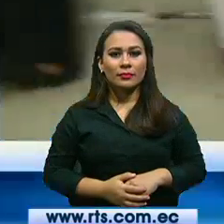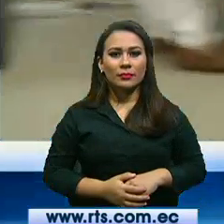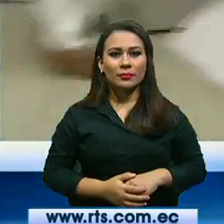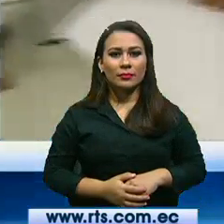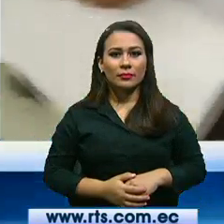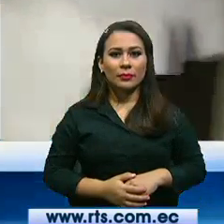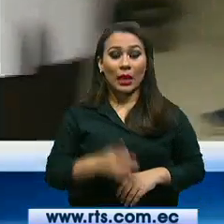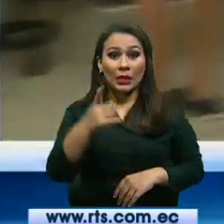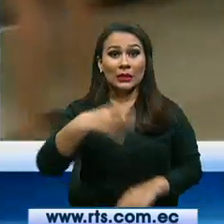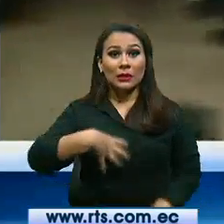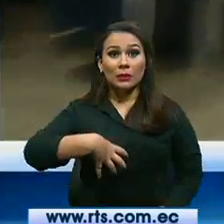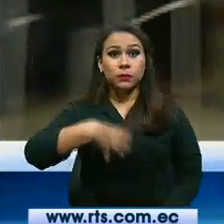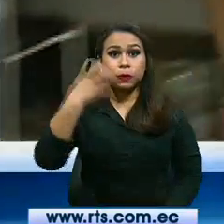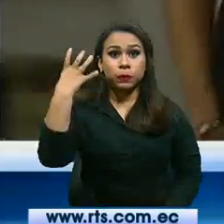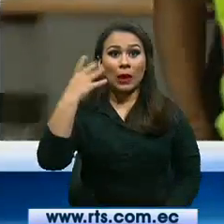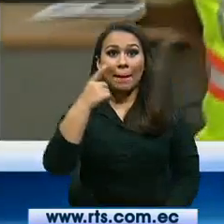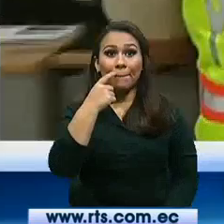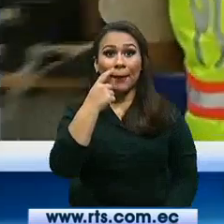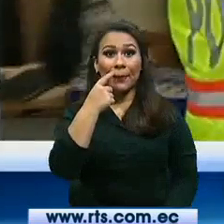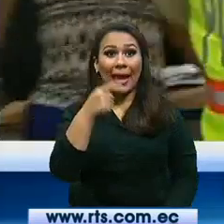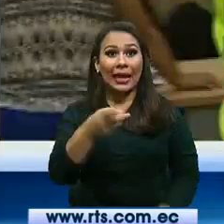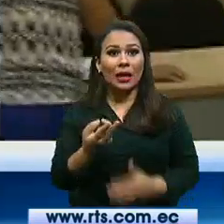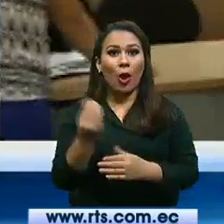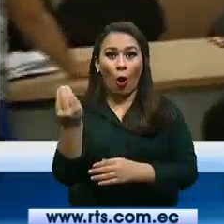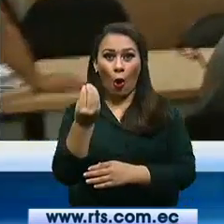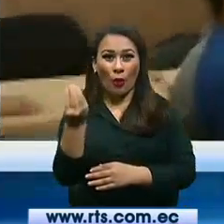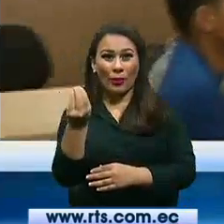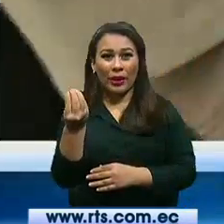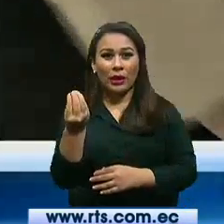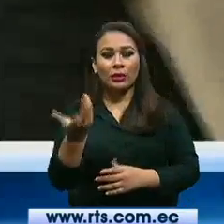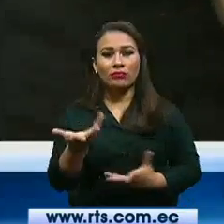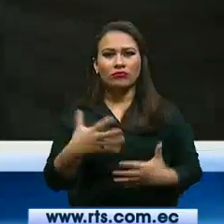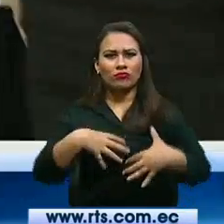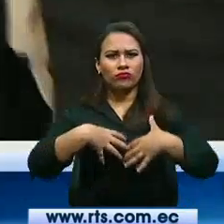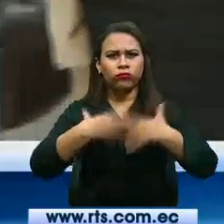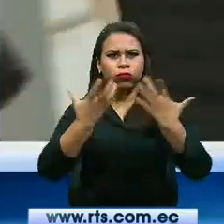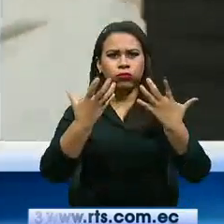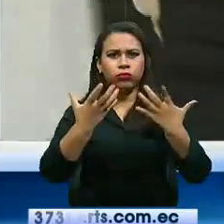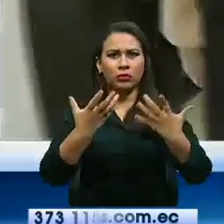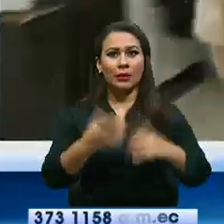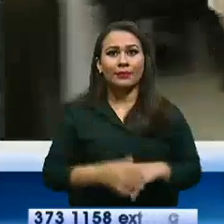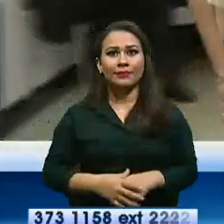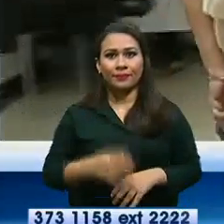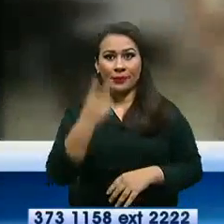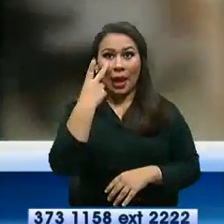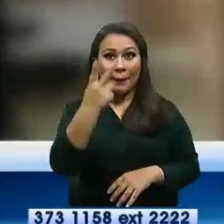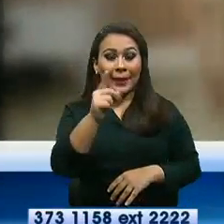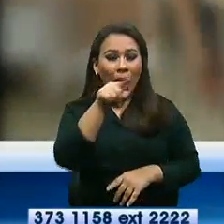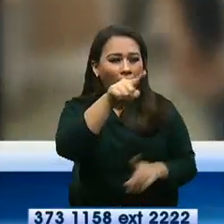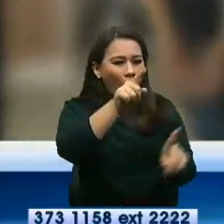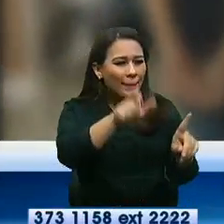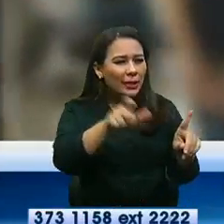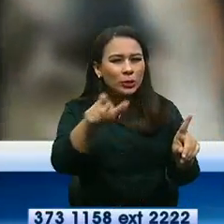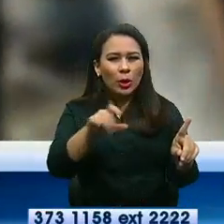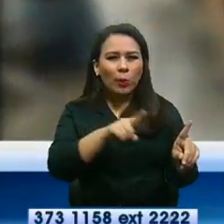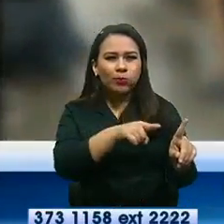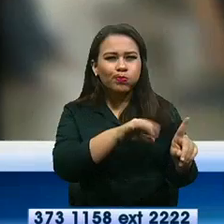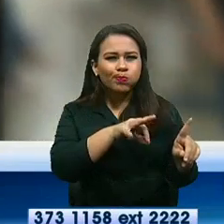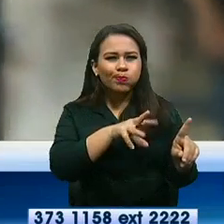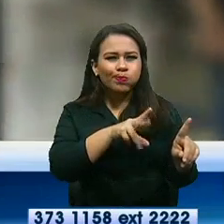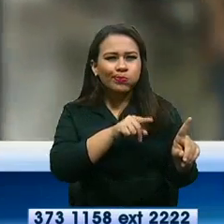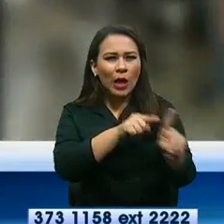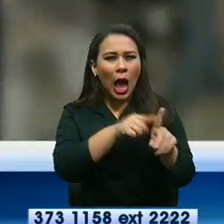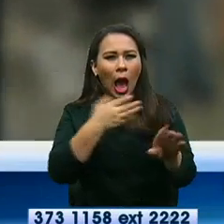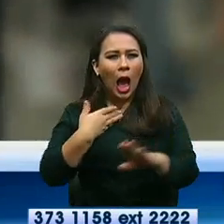La indignación del progenitor de la víctima fue evidente a la hora de tener frente a sus ojos a uno de los individuos